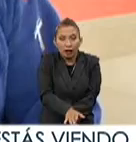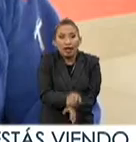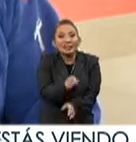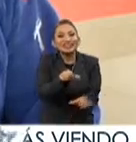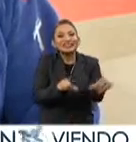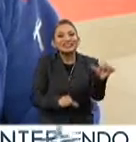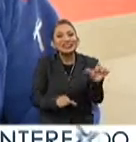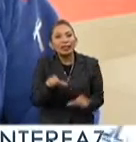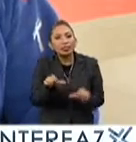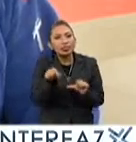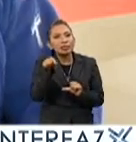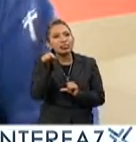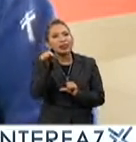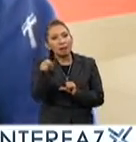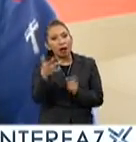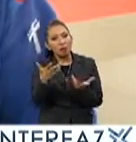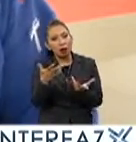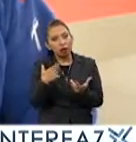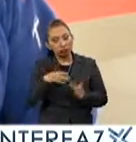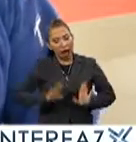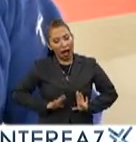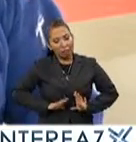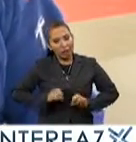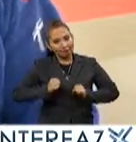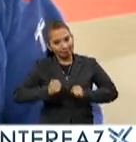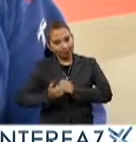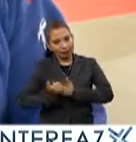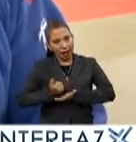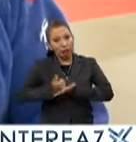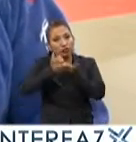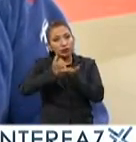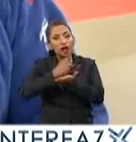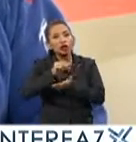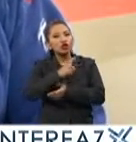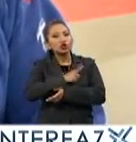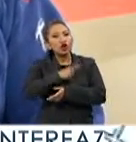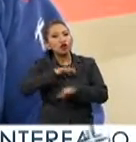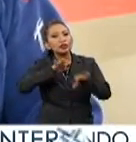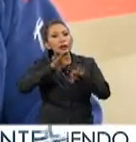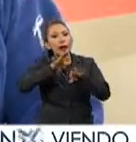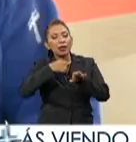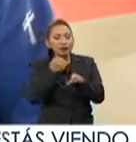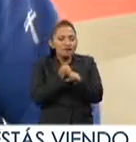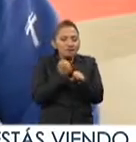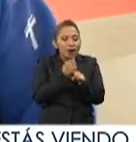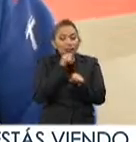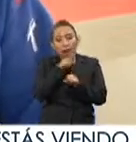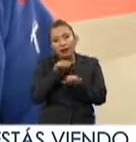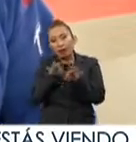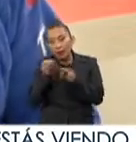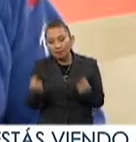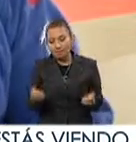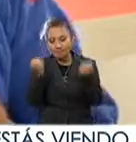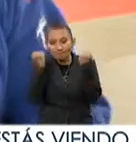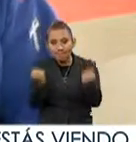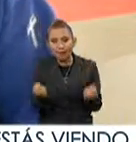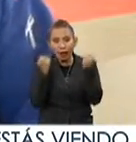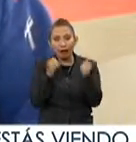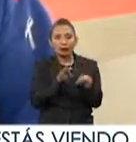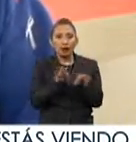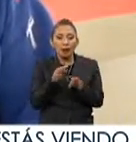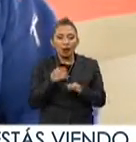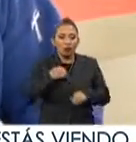una actividad que les forja el carácter. Ahora, no solamente es hacer trabajo de entrenamiento de judo, también hacen un trabajo de pesas, también hacen un